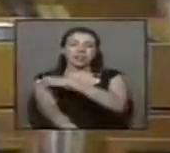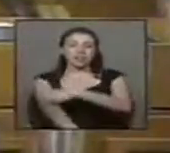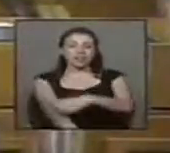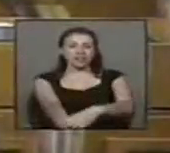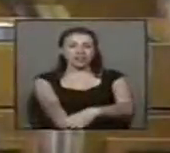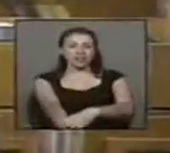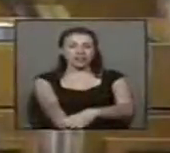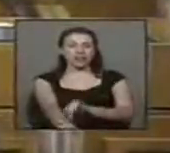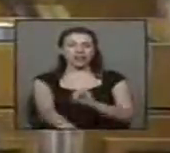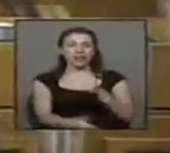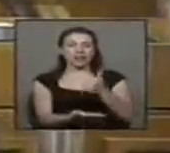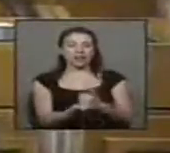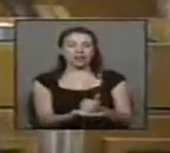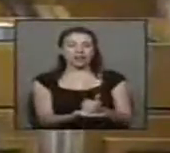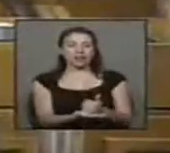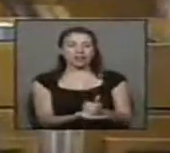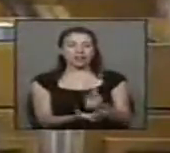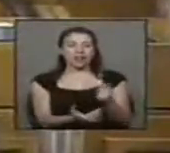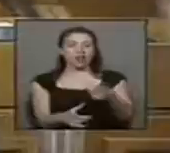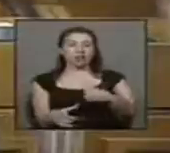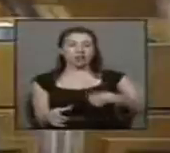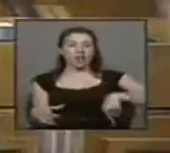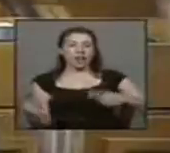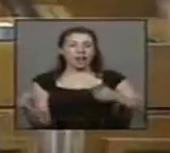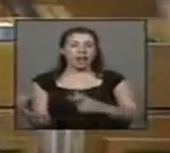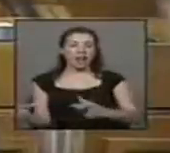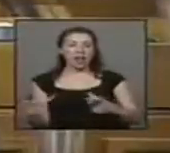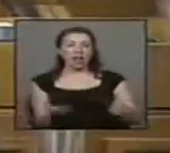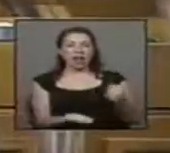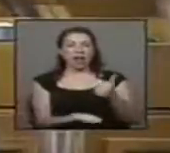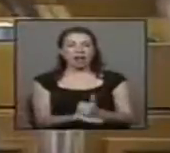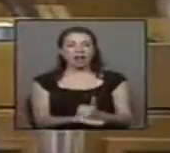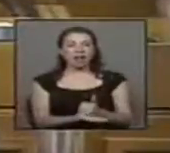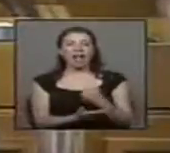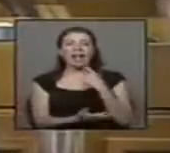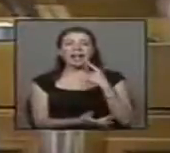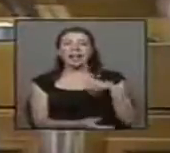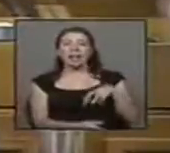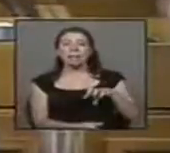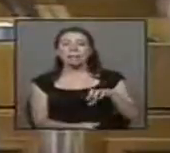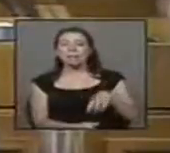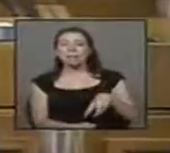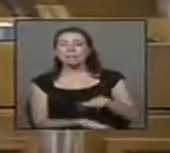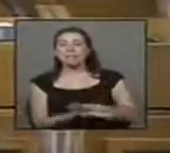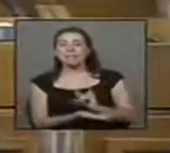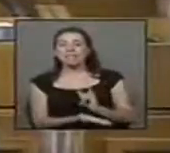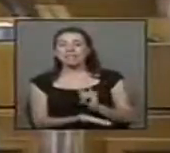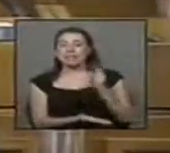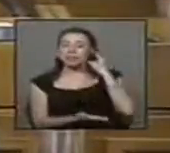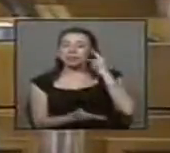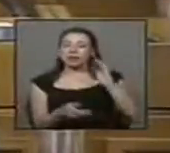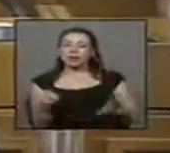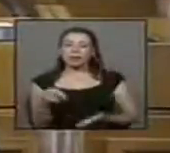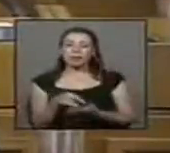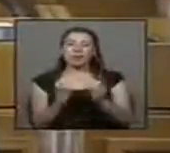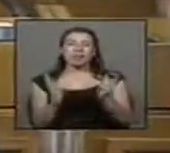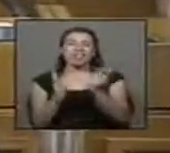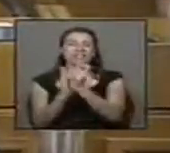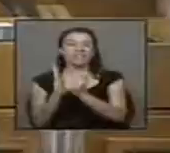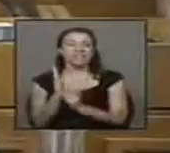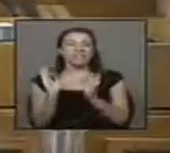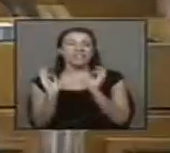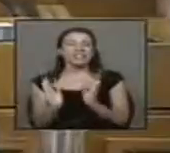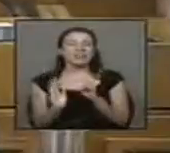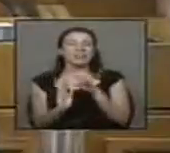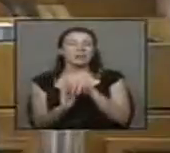Regional, al intendente de la región de Los Lagos y al alcalde de la comuna de Kemchi, con el fin que hagan envío de una calendarización